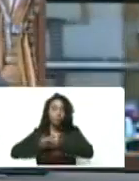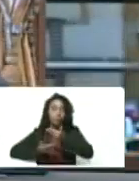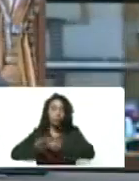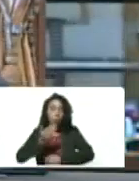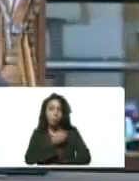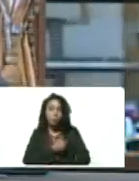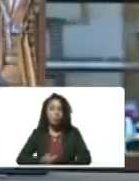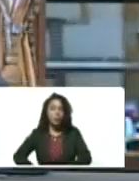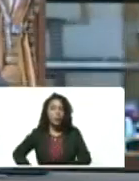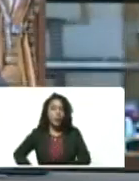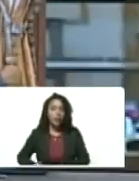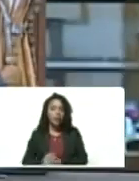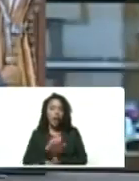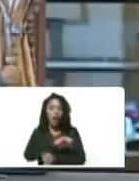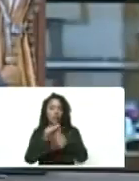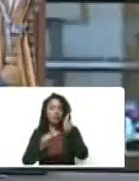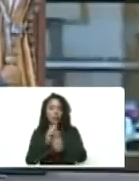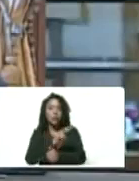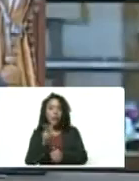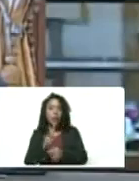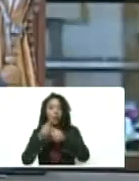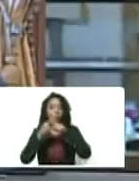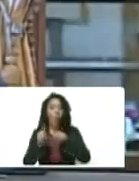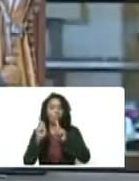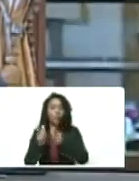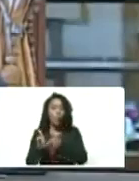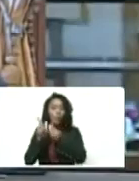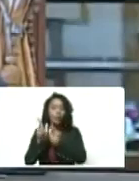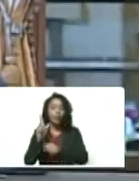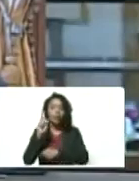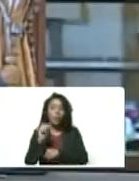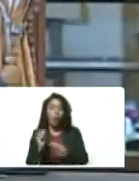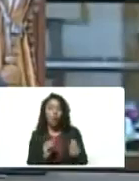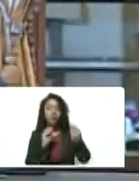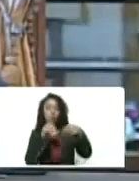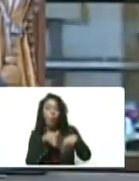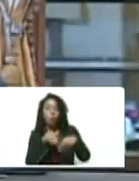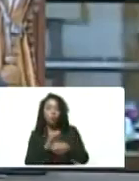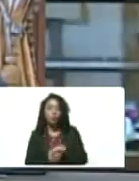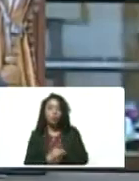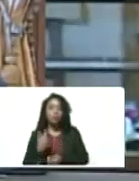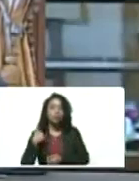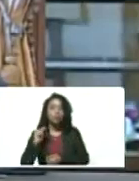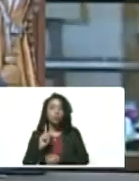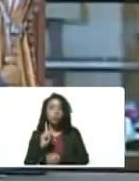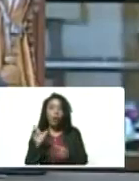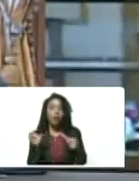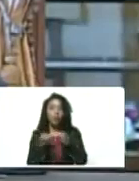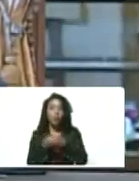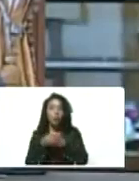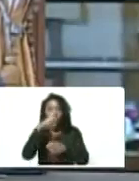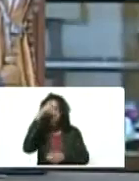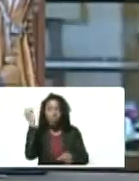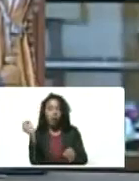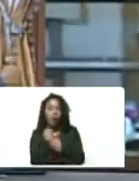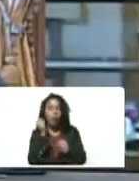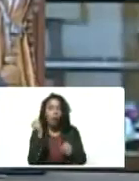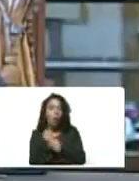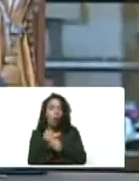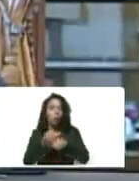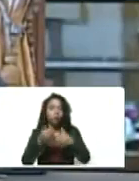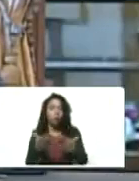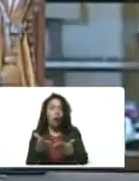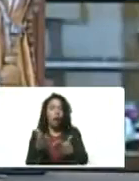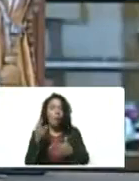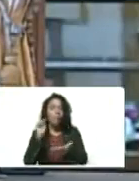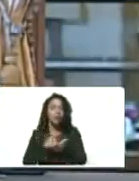presidente de la vicepresidenta y otras autoridades y también hemos acordado tener unas reuniones de trabajo entre los